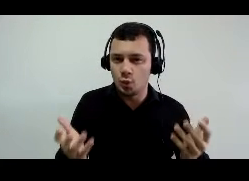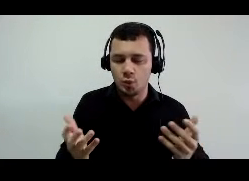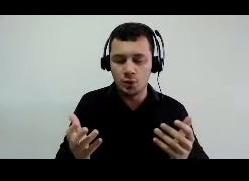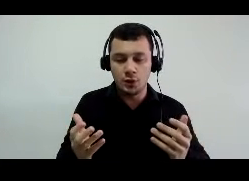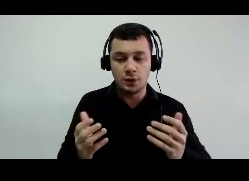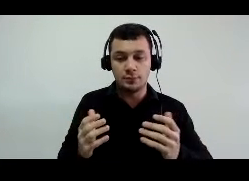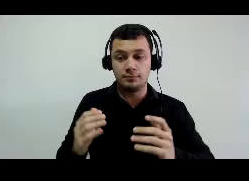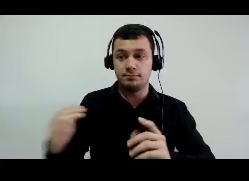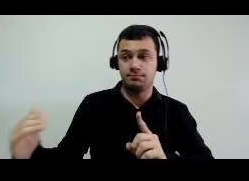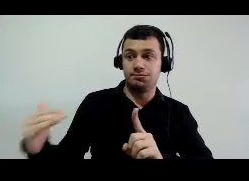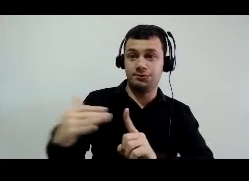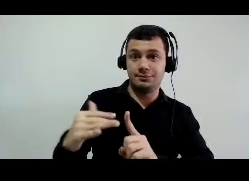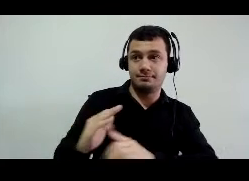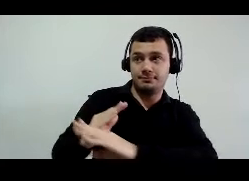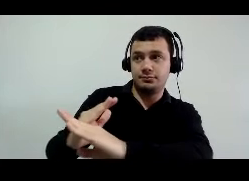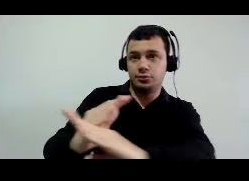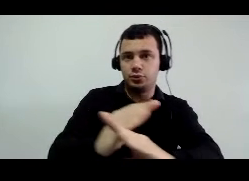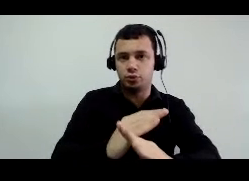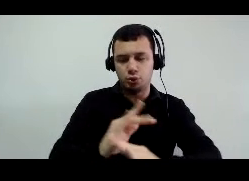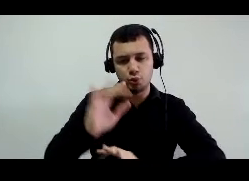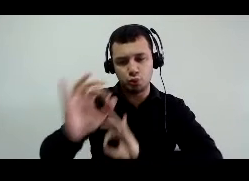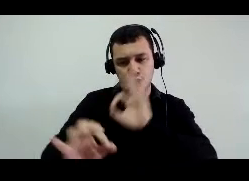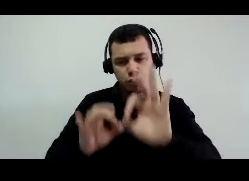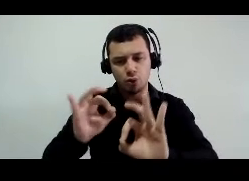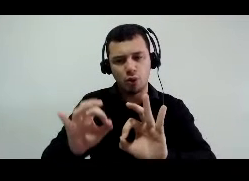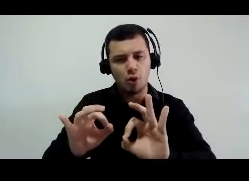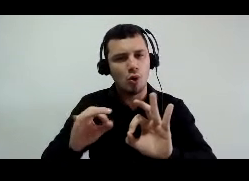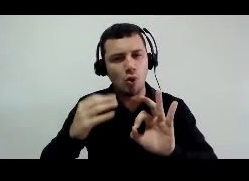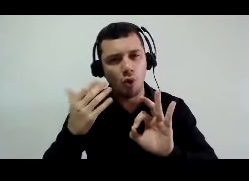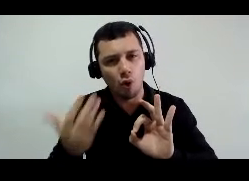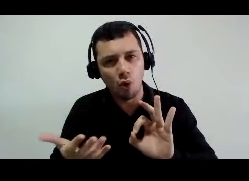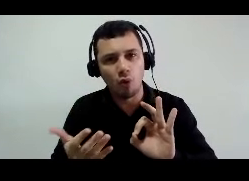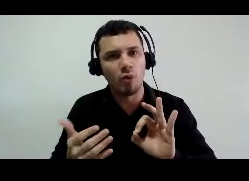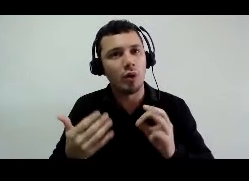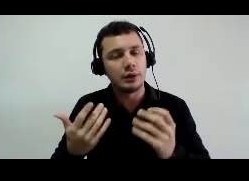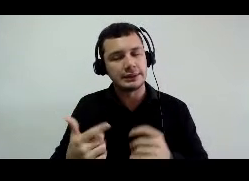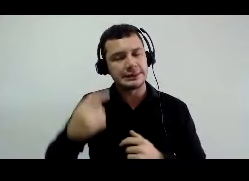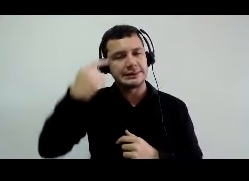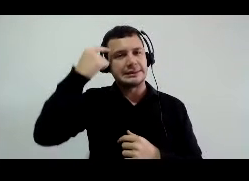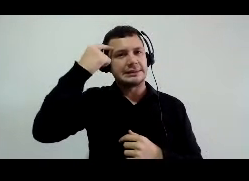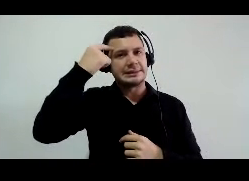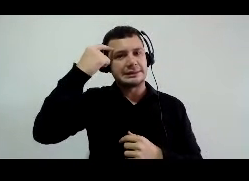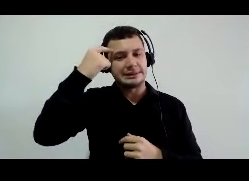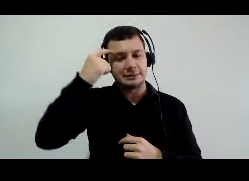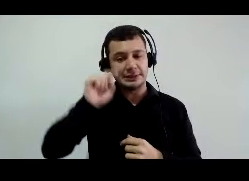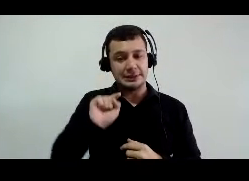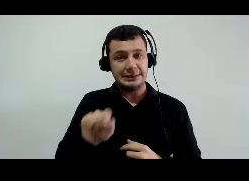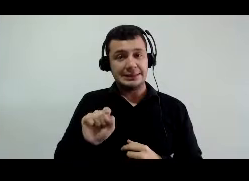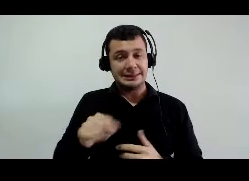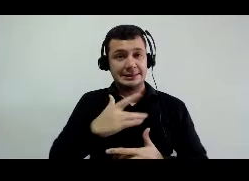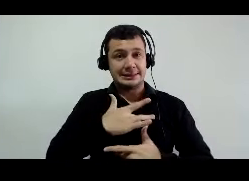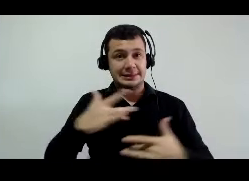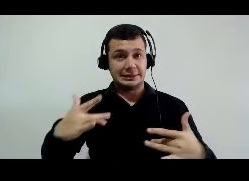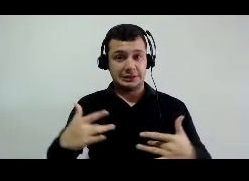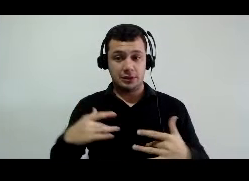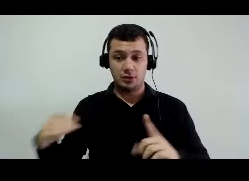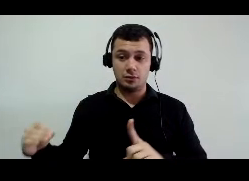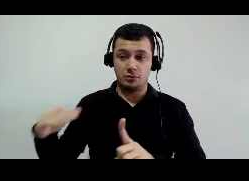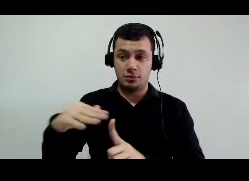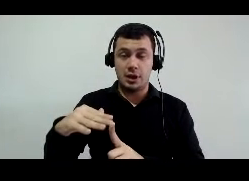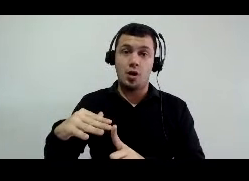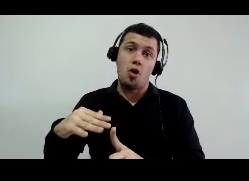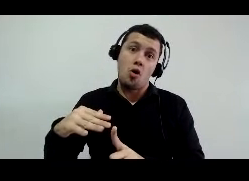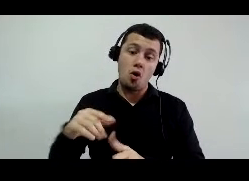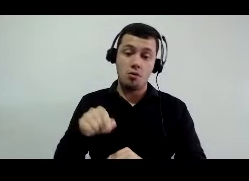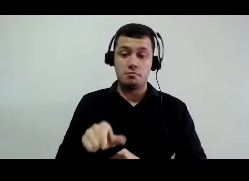principios que vayan en deterioro de la propia salud de ese paciente, pero de otras personas también que